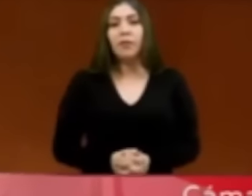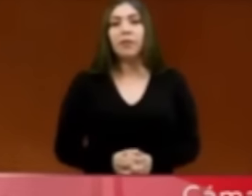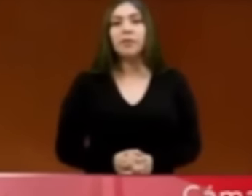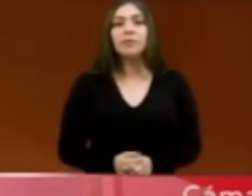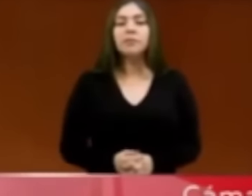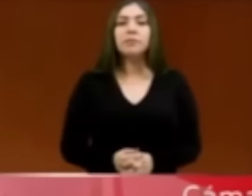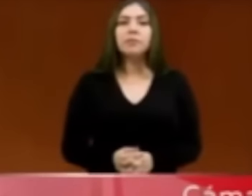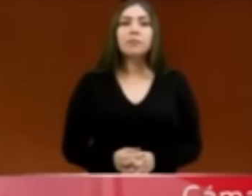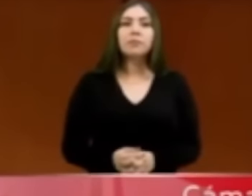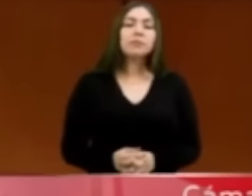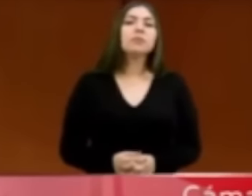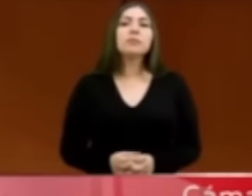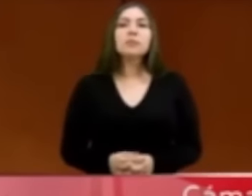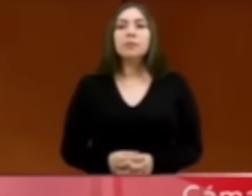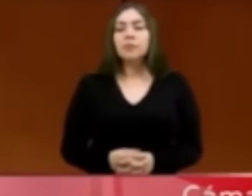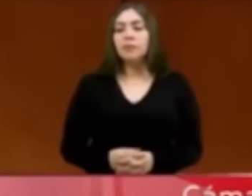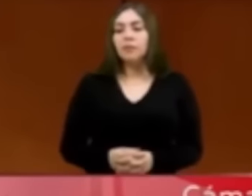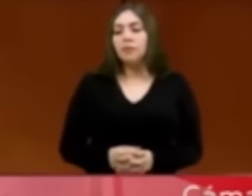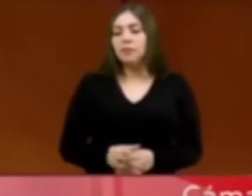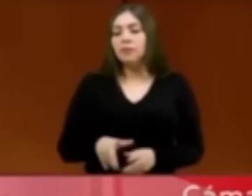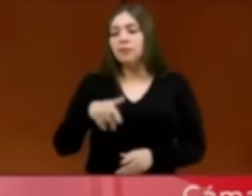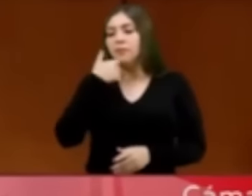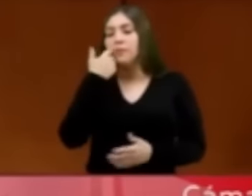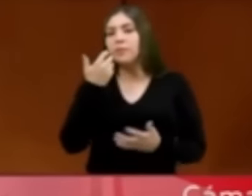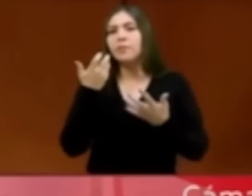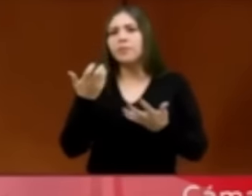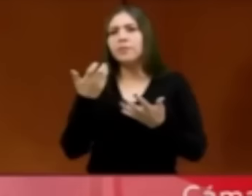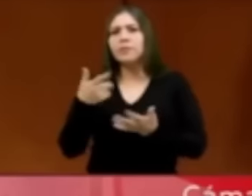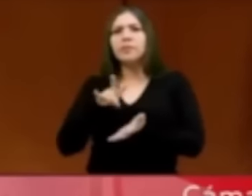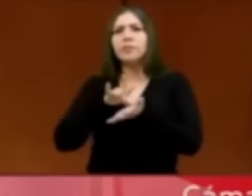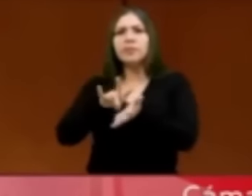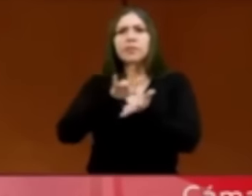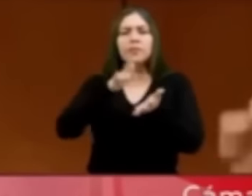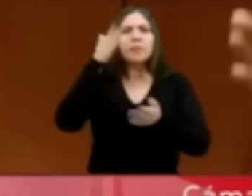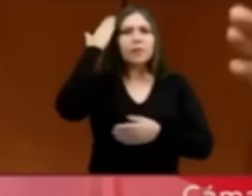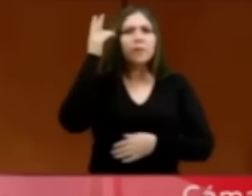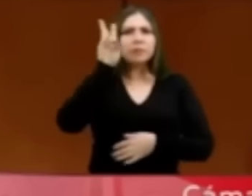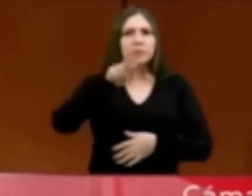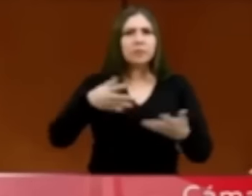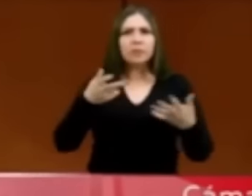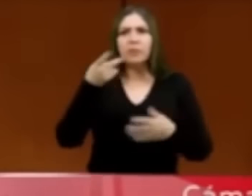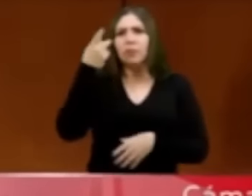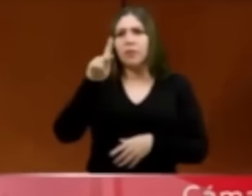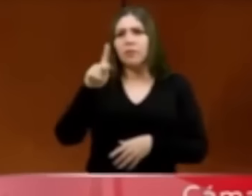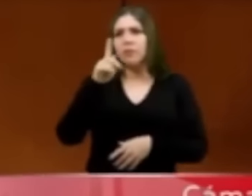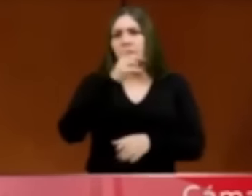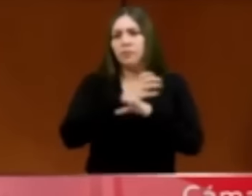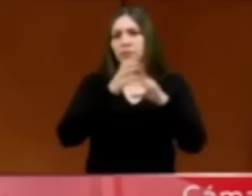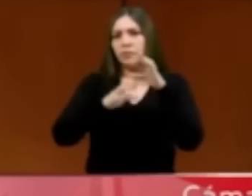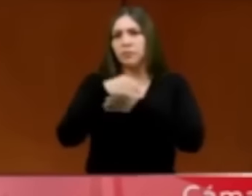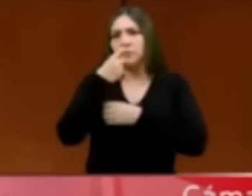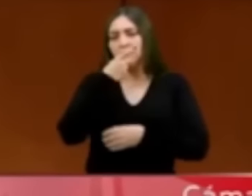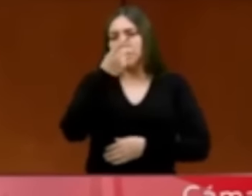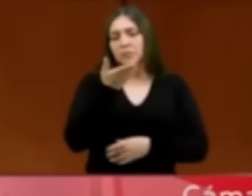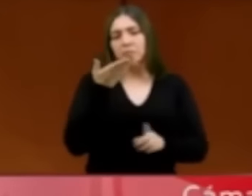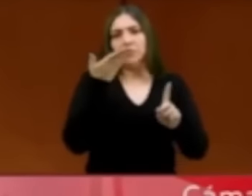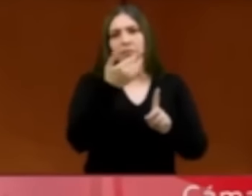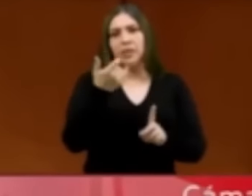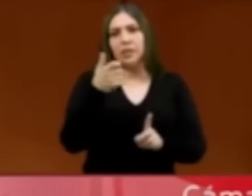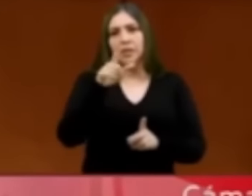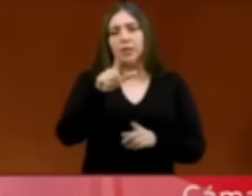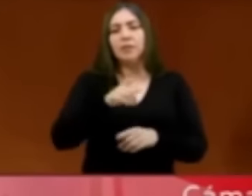apoyar a liderazgos que efectivamente han hecho. Pero algo debo decirte, Miguel, esa